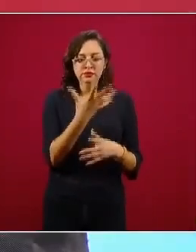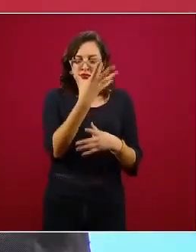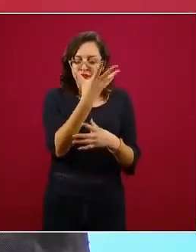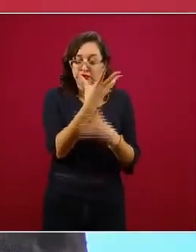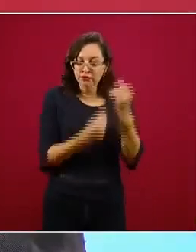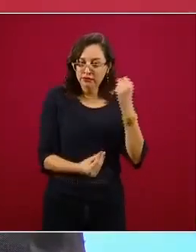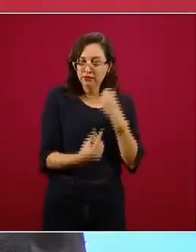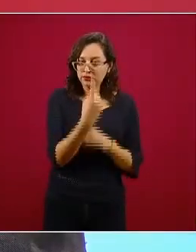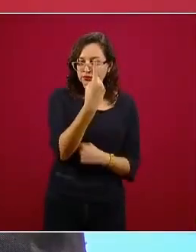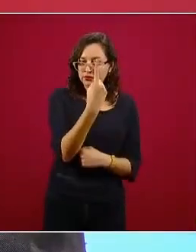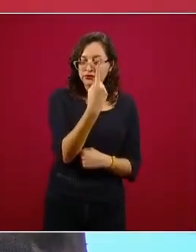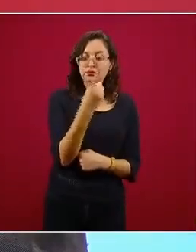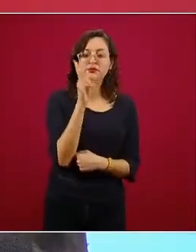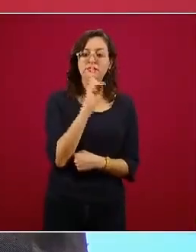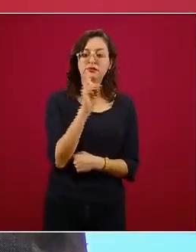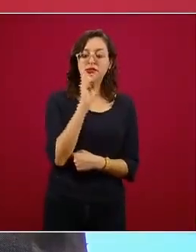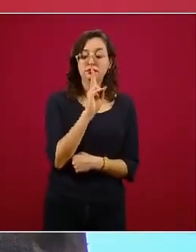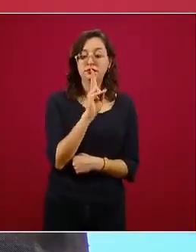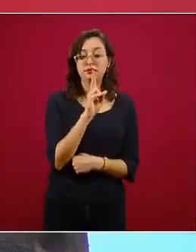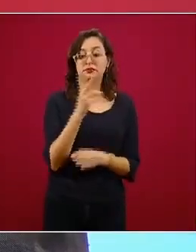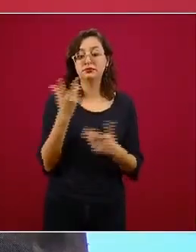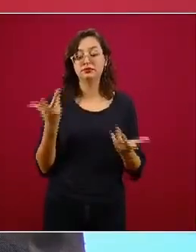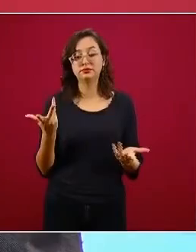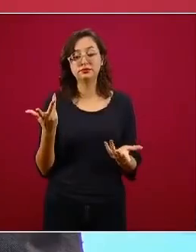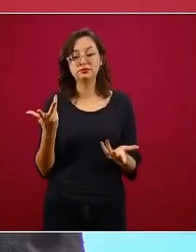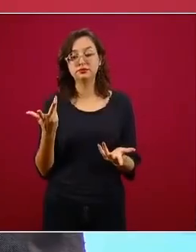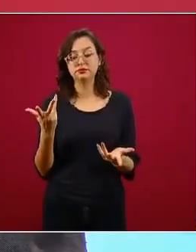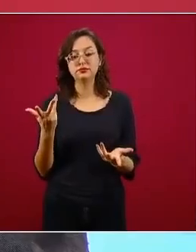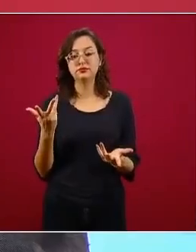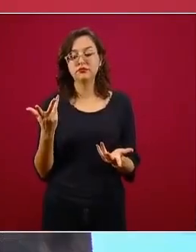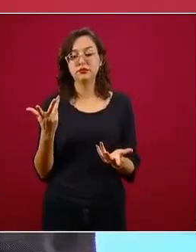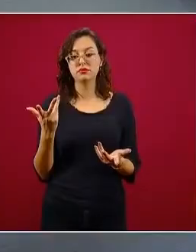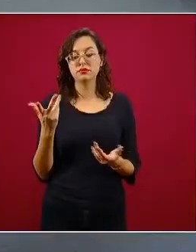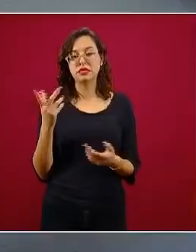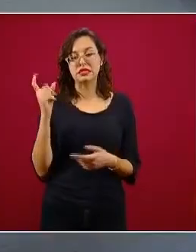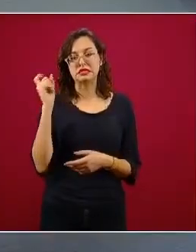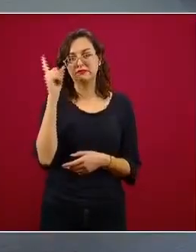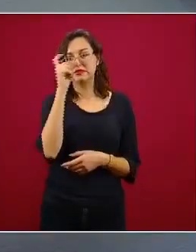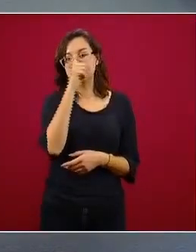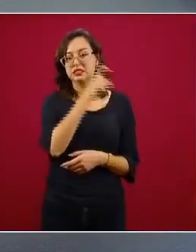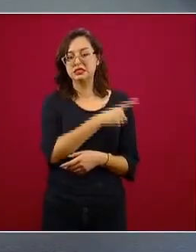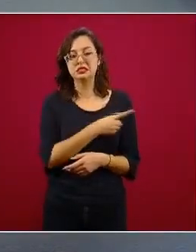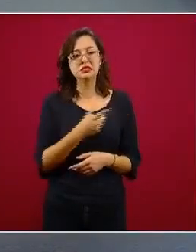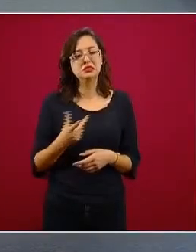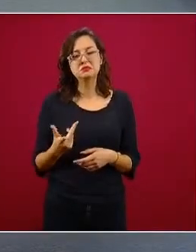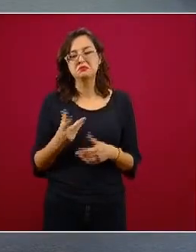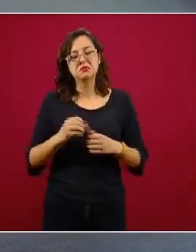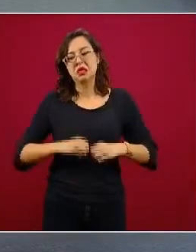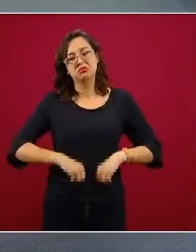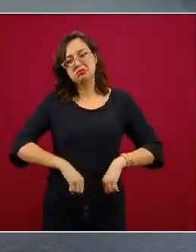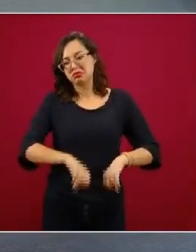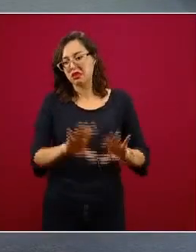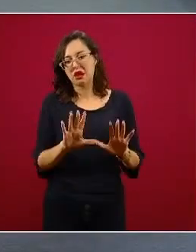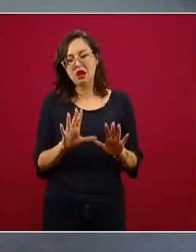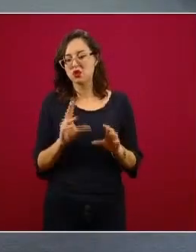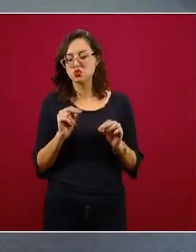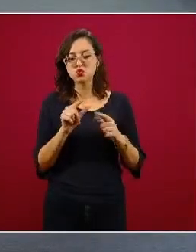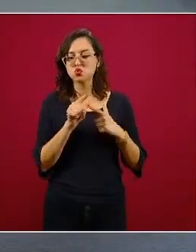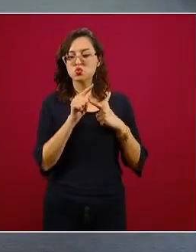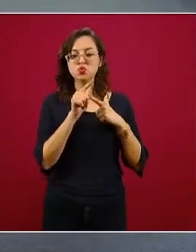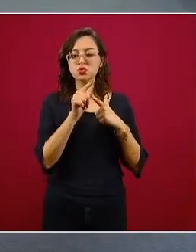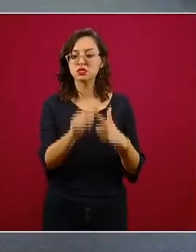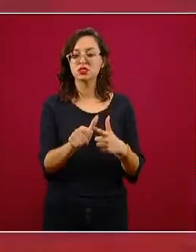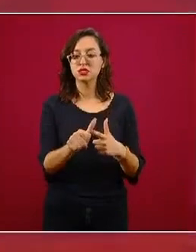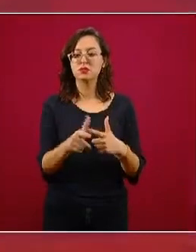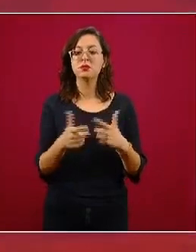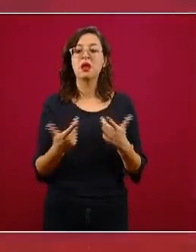alguna razón difícil de explicar, porque no es solamente técnica, se abandonó este procedimiento y